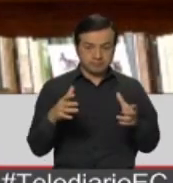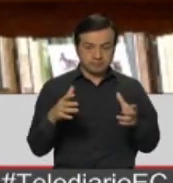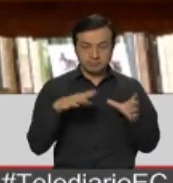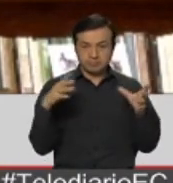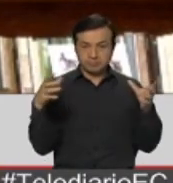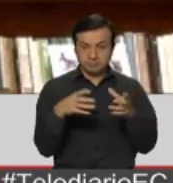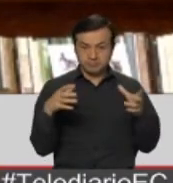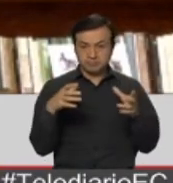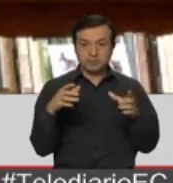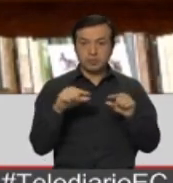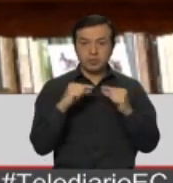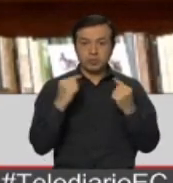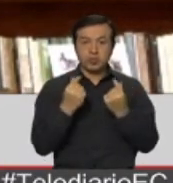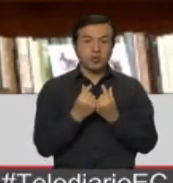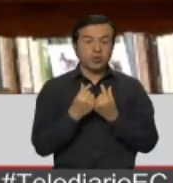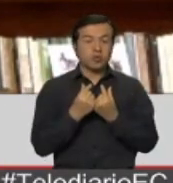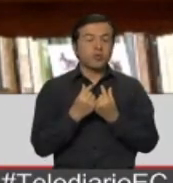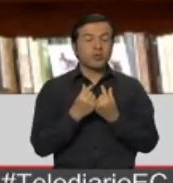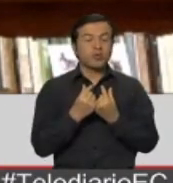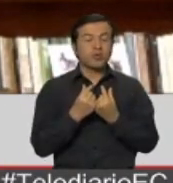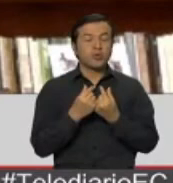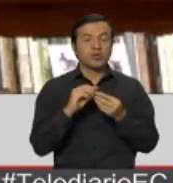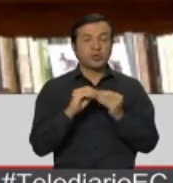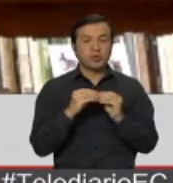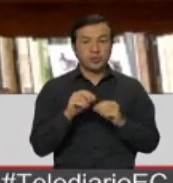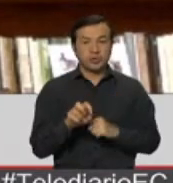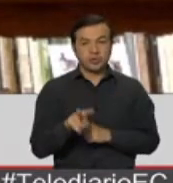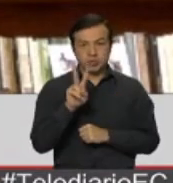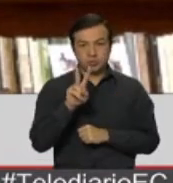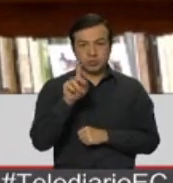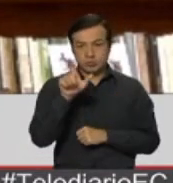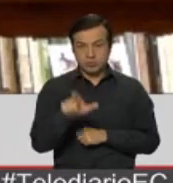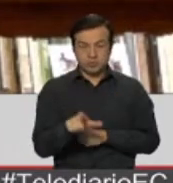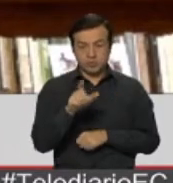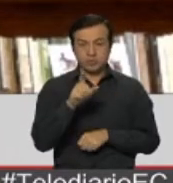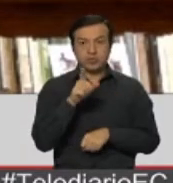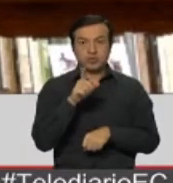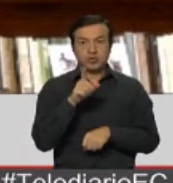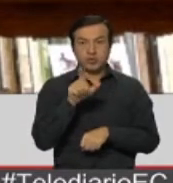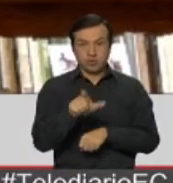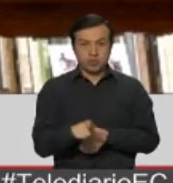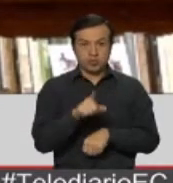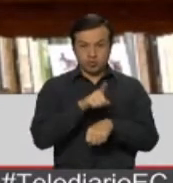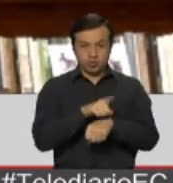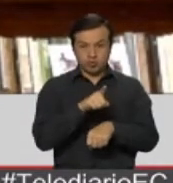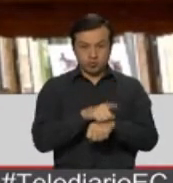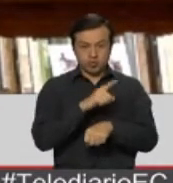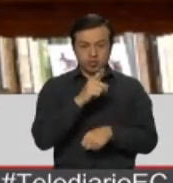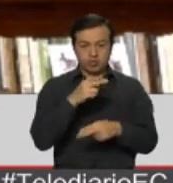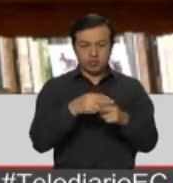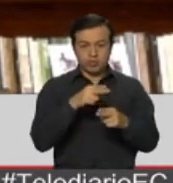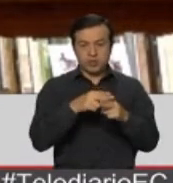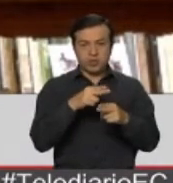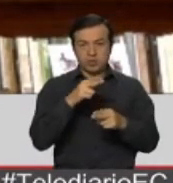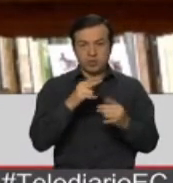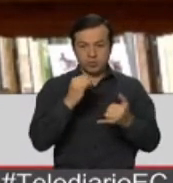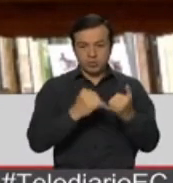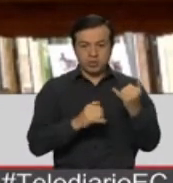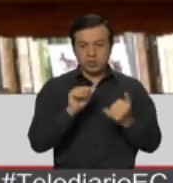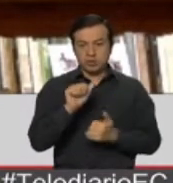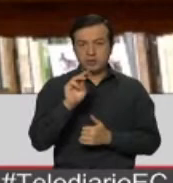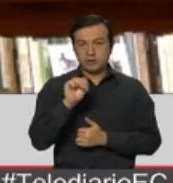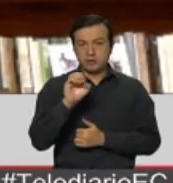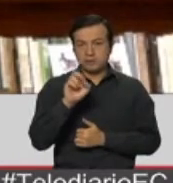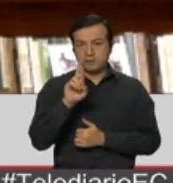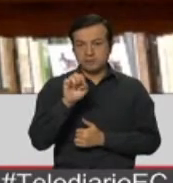la Mesa Técnica 2 de Salud. Uh-huh. El doctor Alfredo Amores, epidemiólogo, que está en